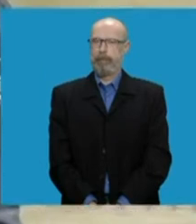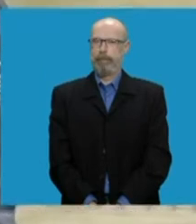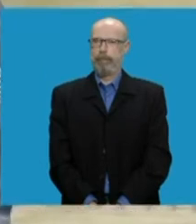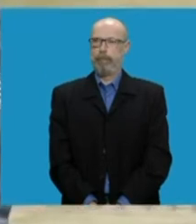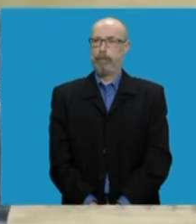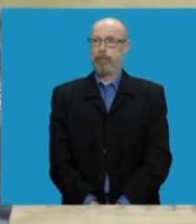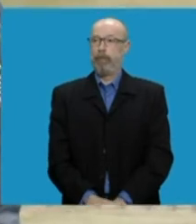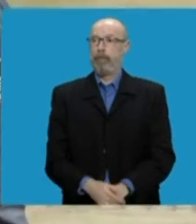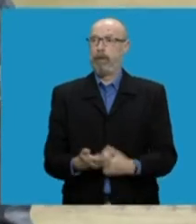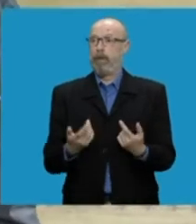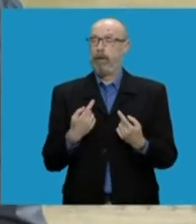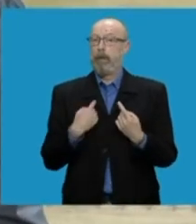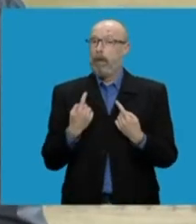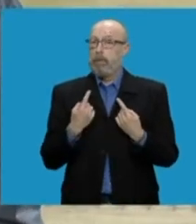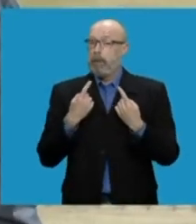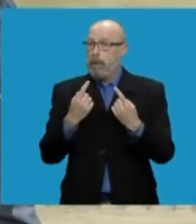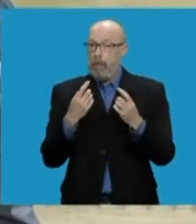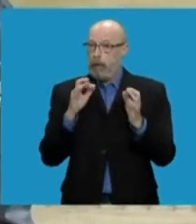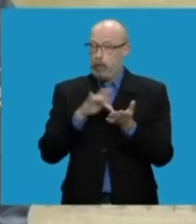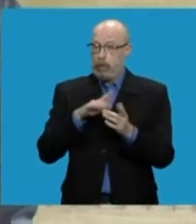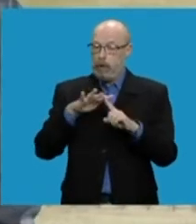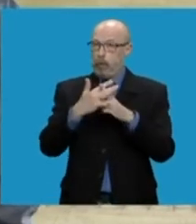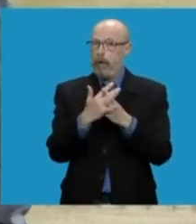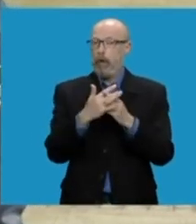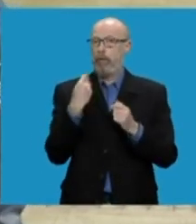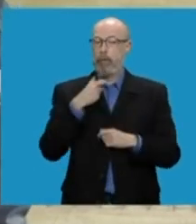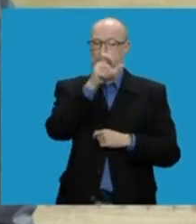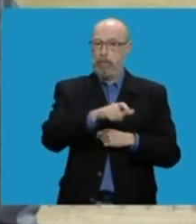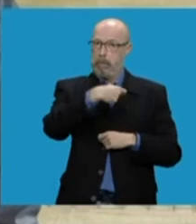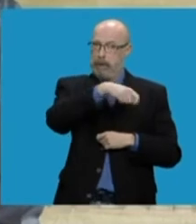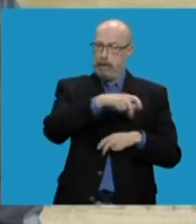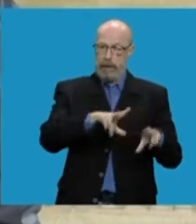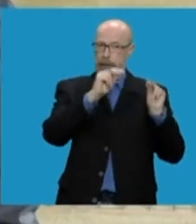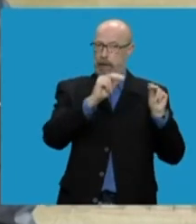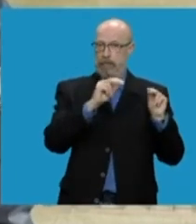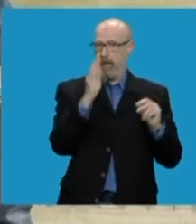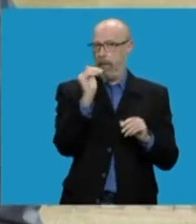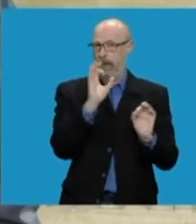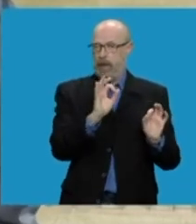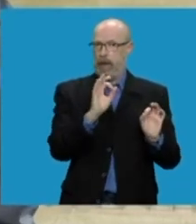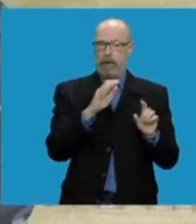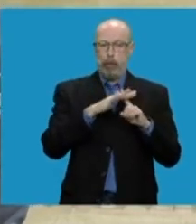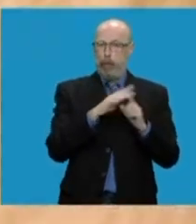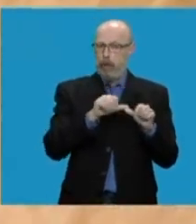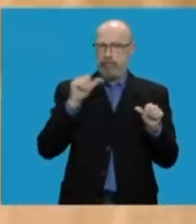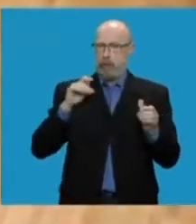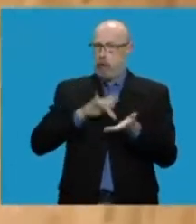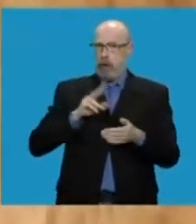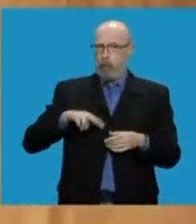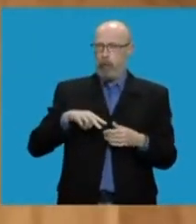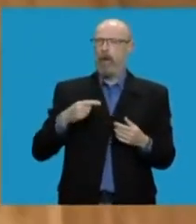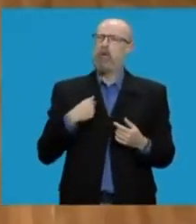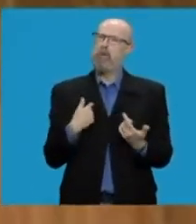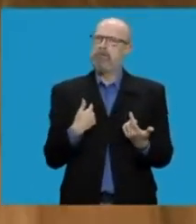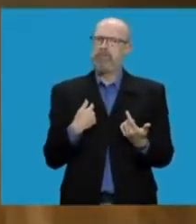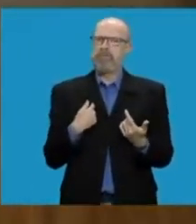Primera vez que me encontraba con la situación de una despedida de un presidente. Nunca había vivido esa situación y entonces yo decidí seguir